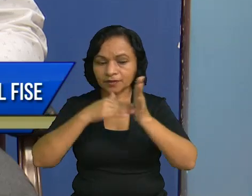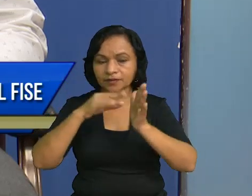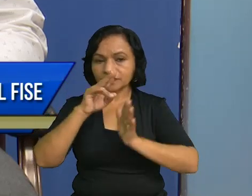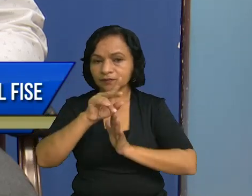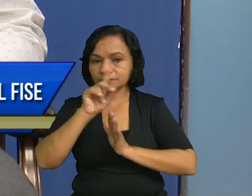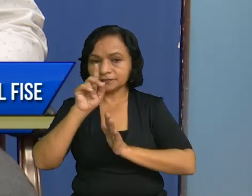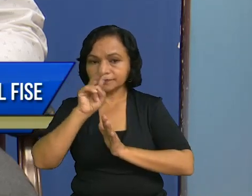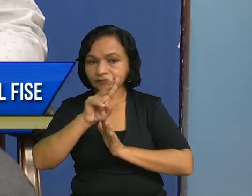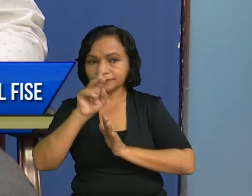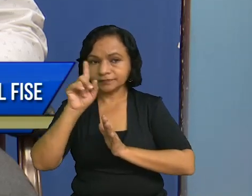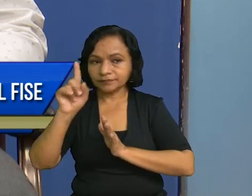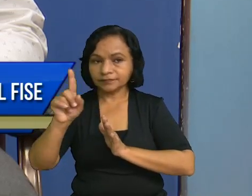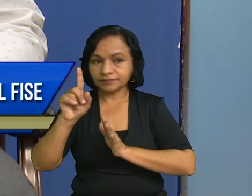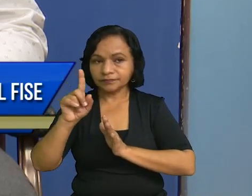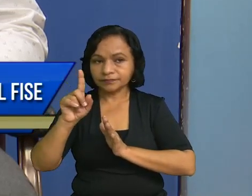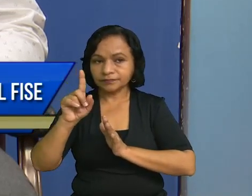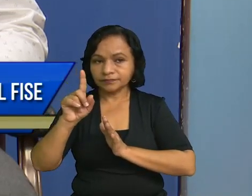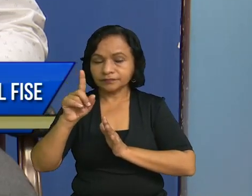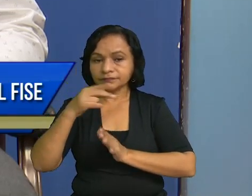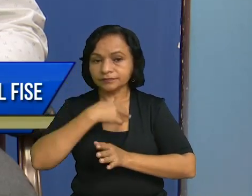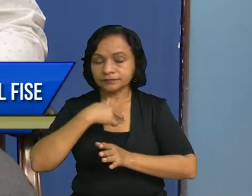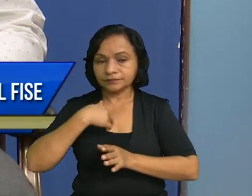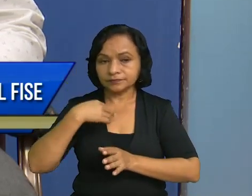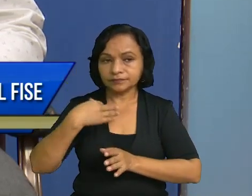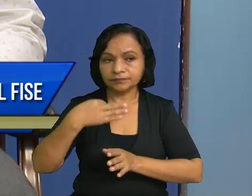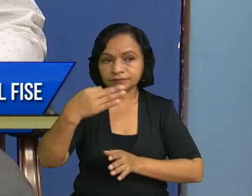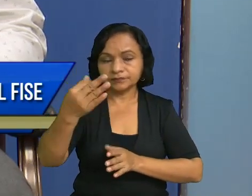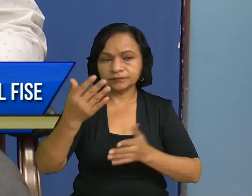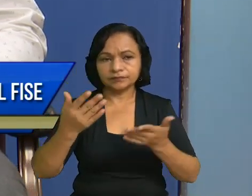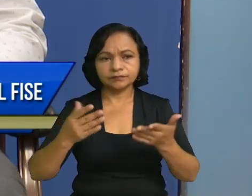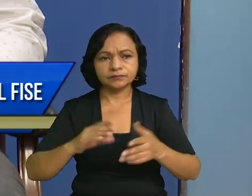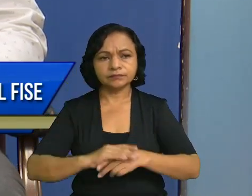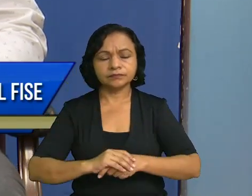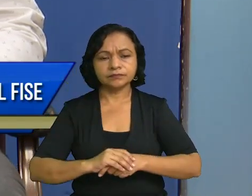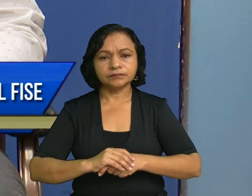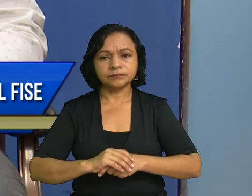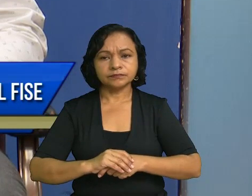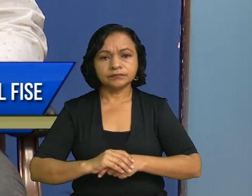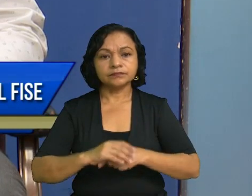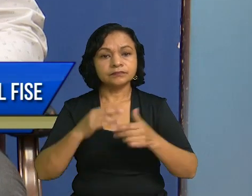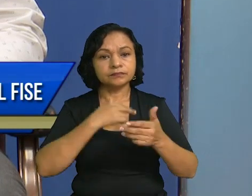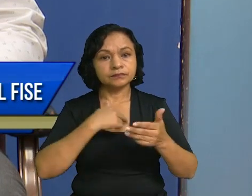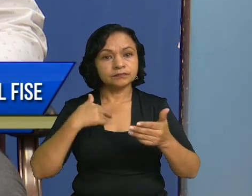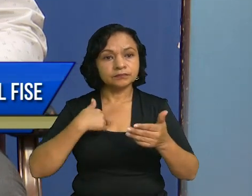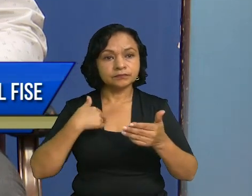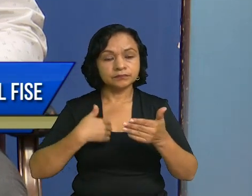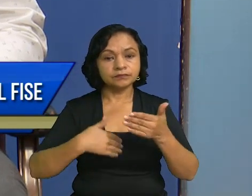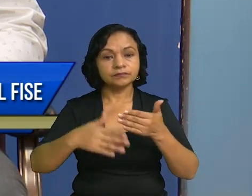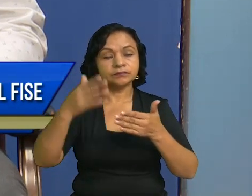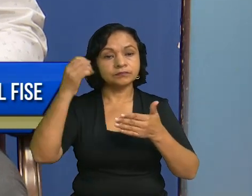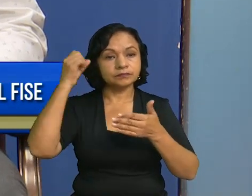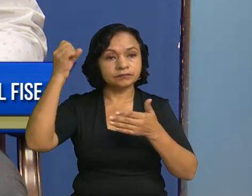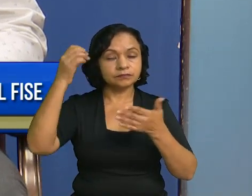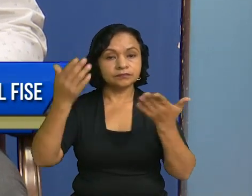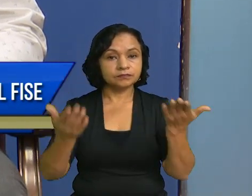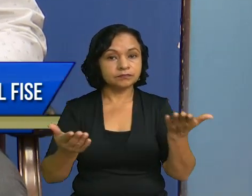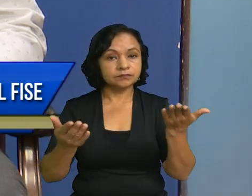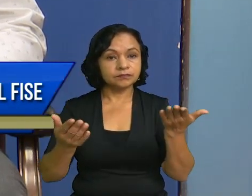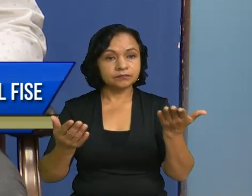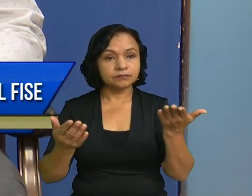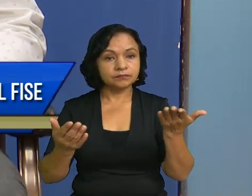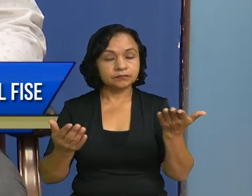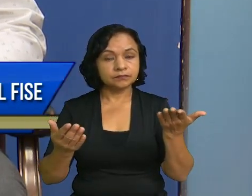esfuerzos muy importantes y bueno a cómo te lo dice allanado el camino para más victoria y compañero